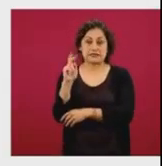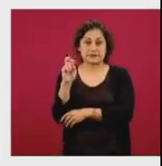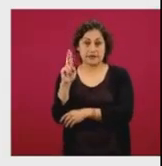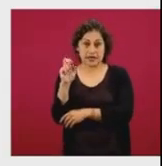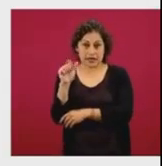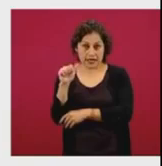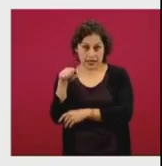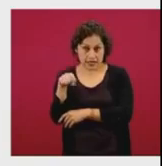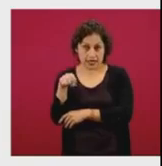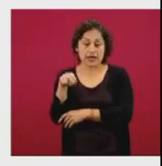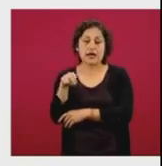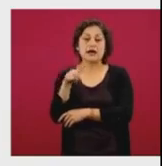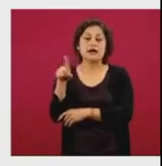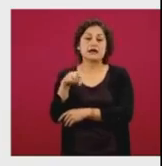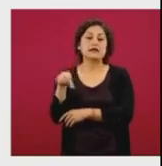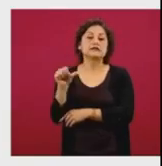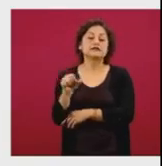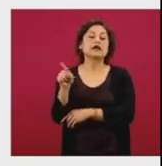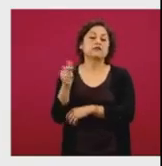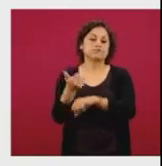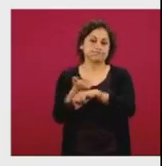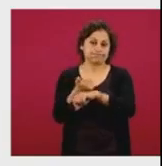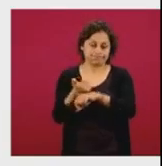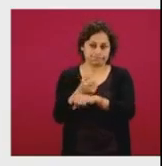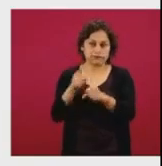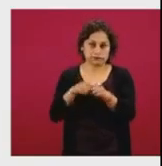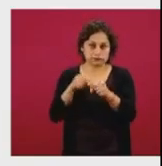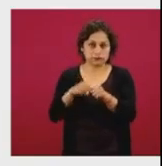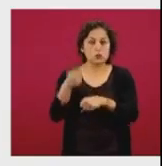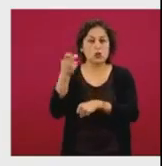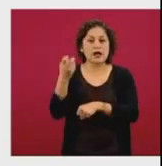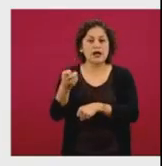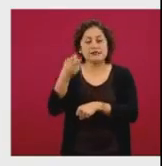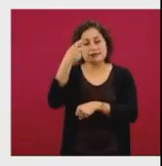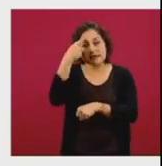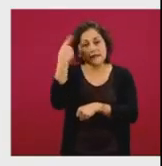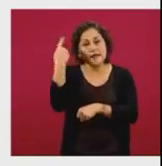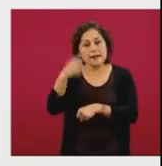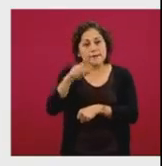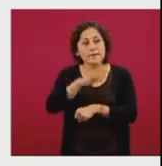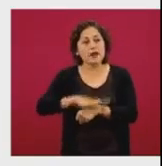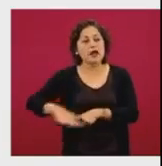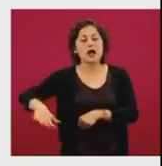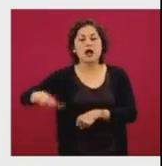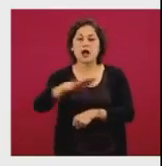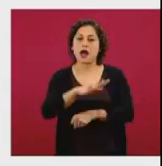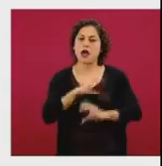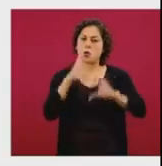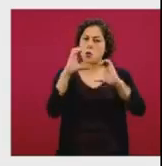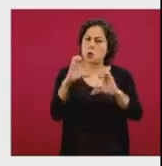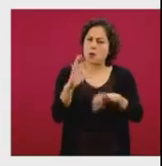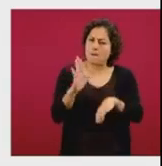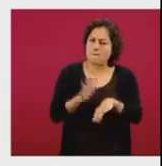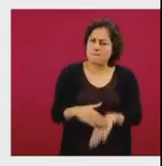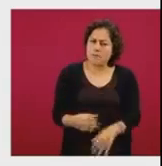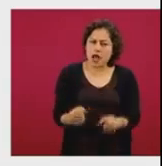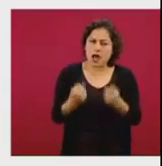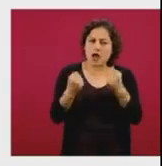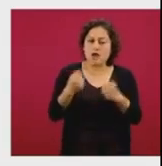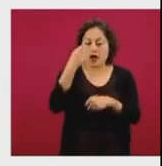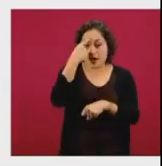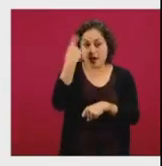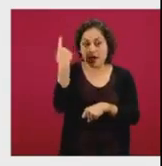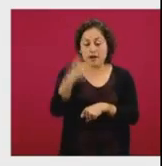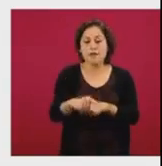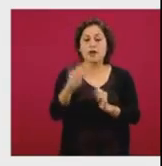el riesgo epidémico para intentar llegar al nivel más bajo de riesgo, que también ya lo hemos comentado,